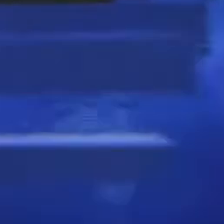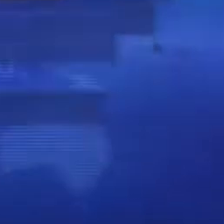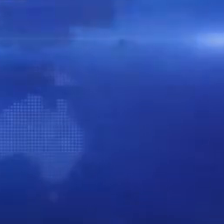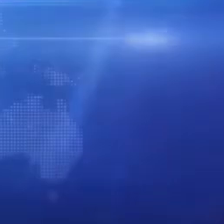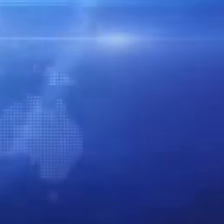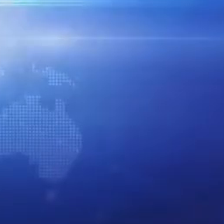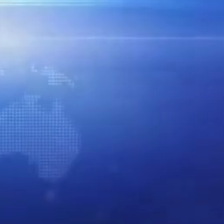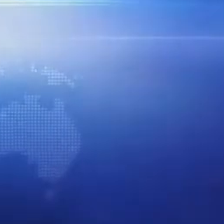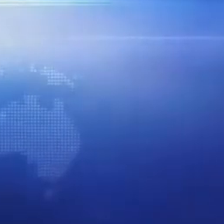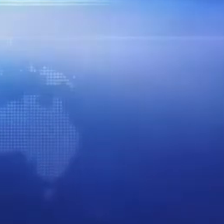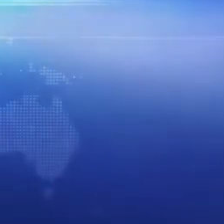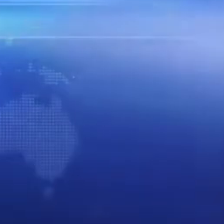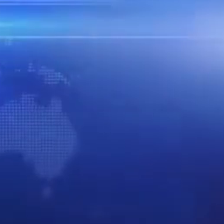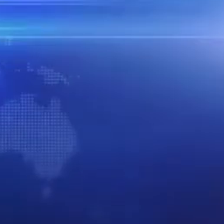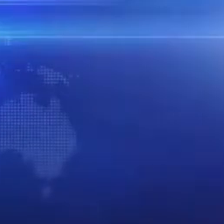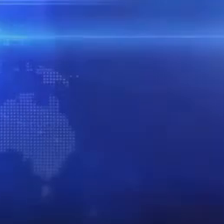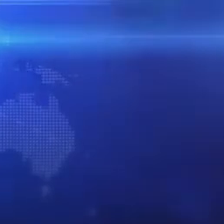ver.